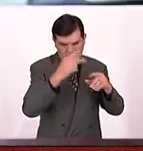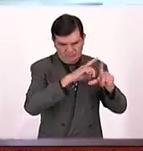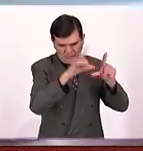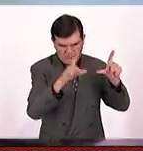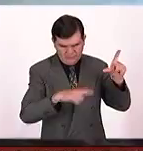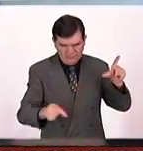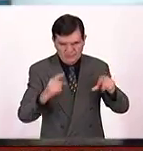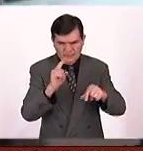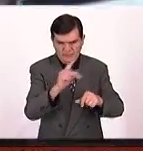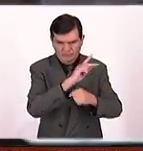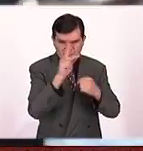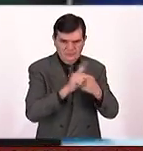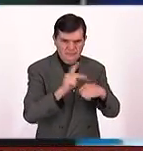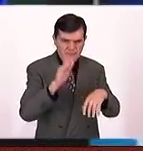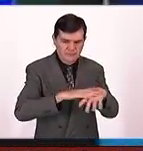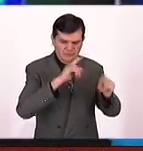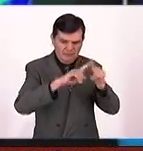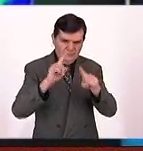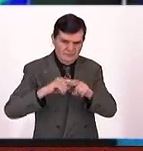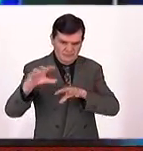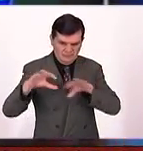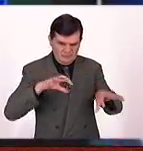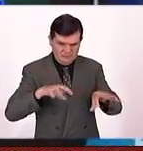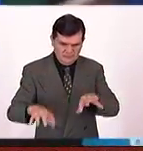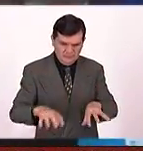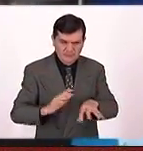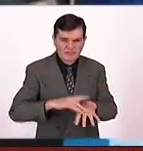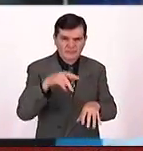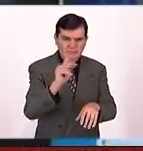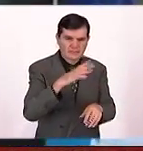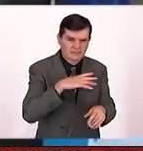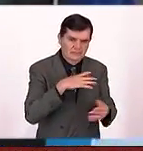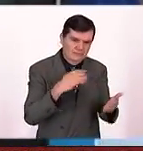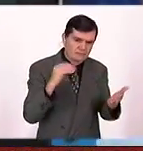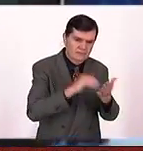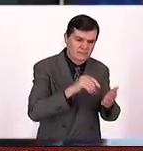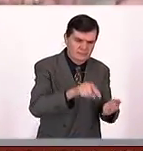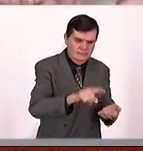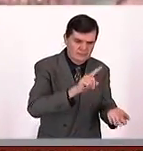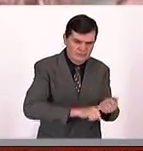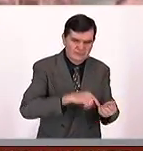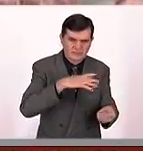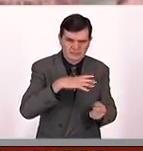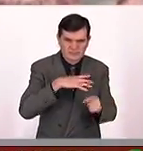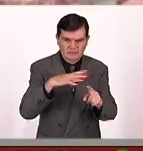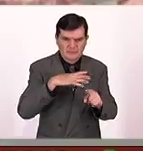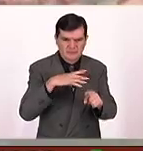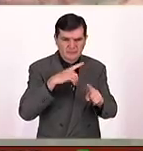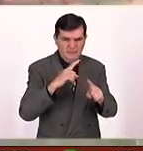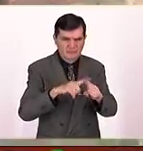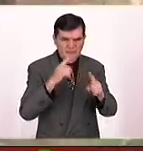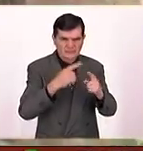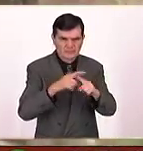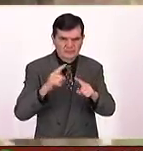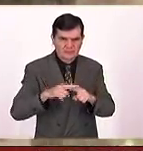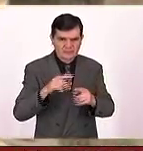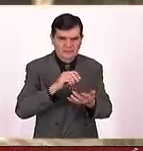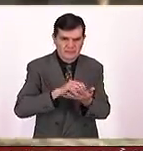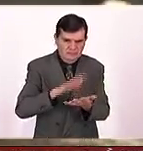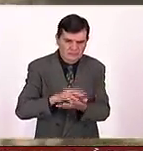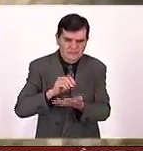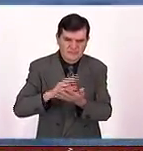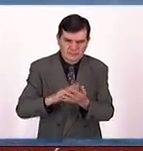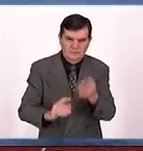México, uno de los países más diversos del mundo, pero también donde se presentan un gran número de amenazas que